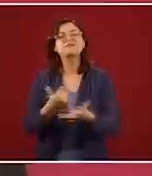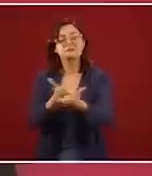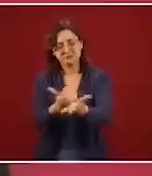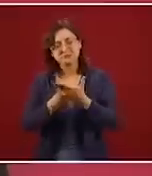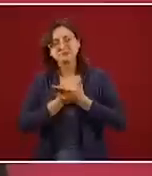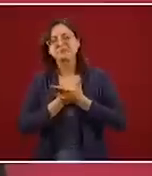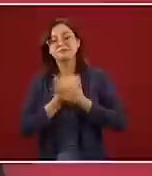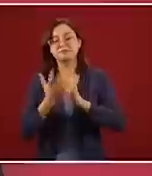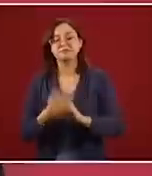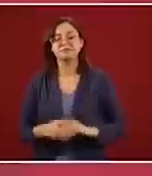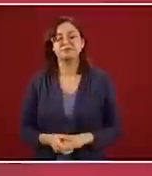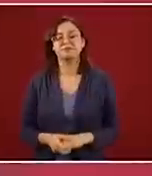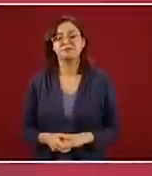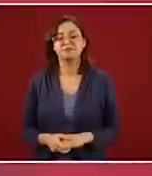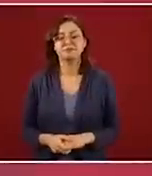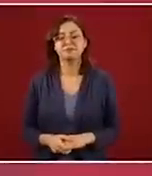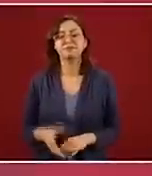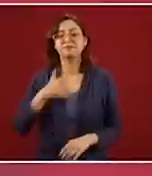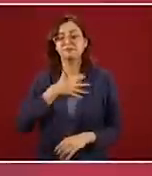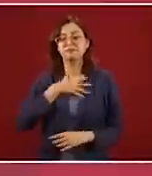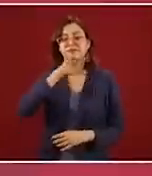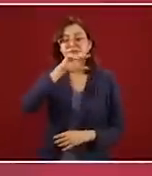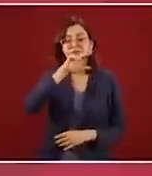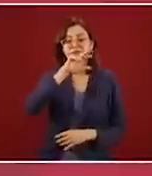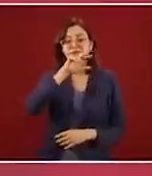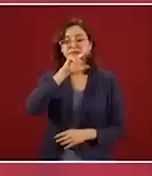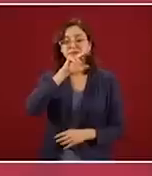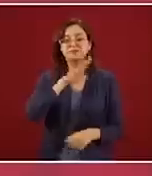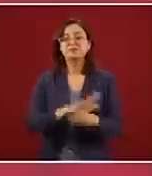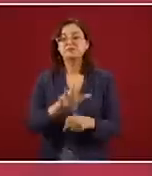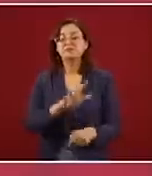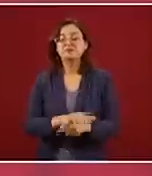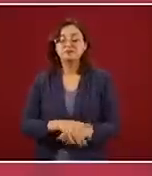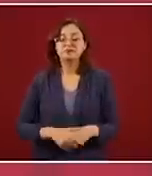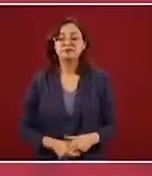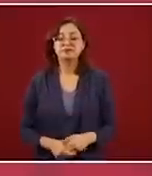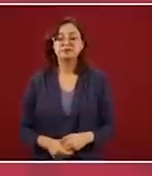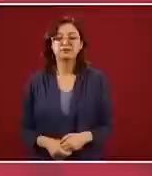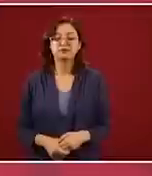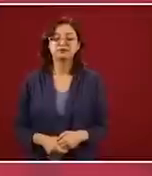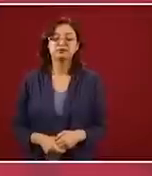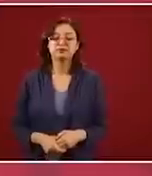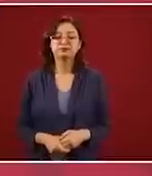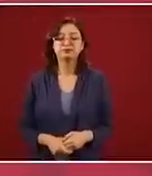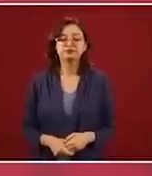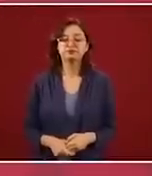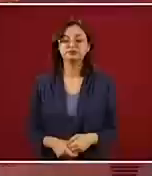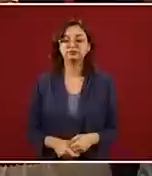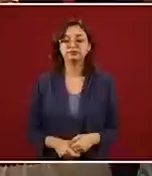ayuden. Mi preocupación es que se trata de